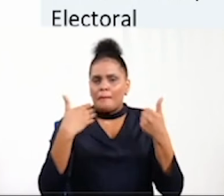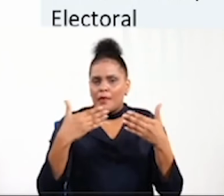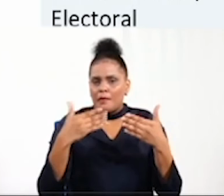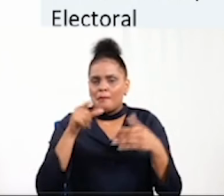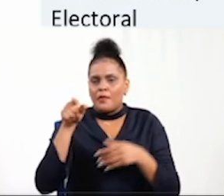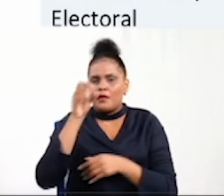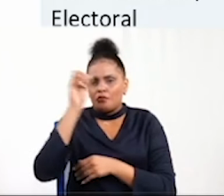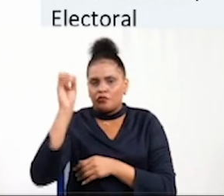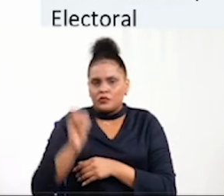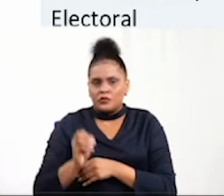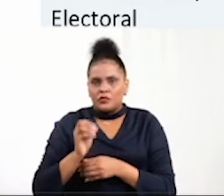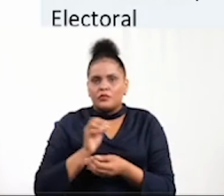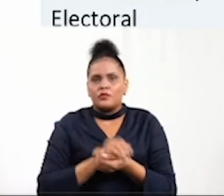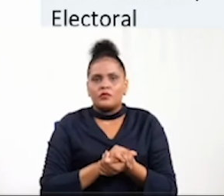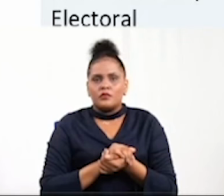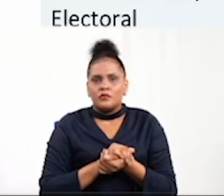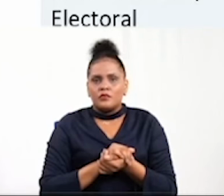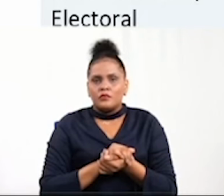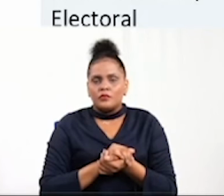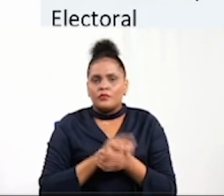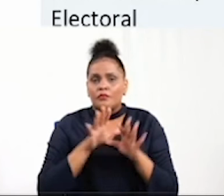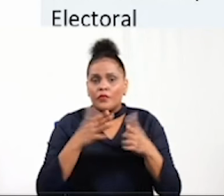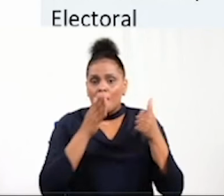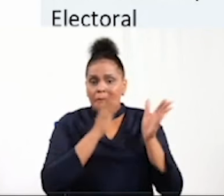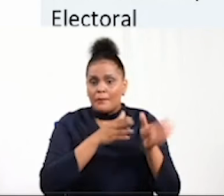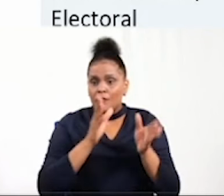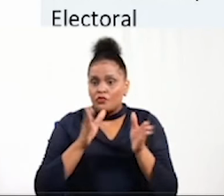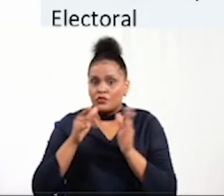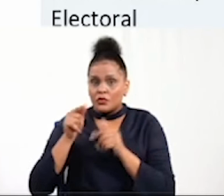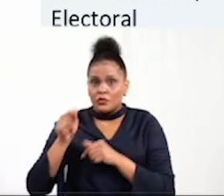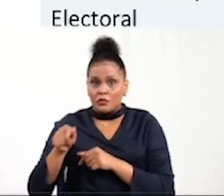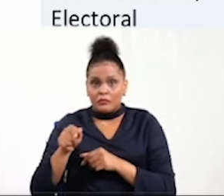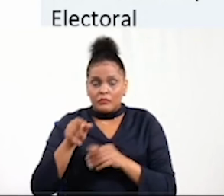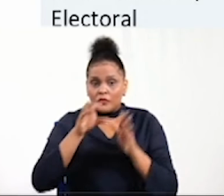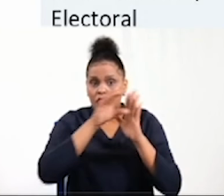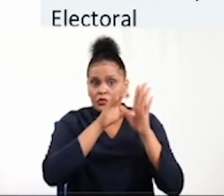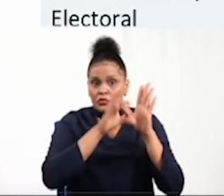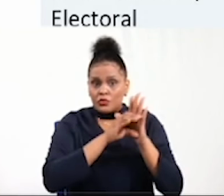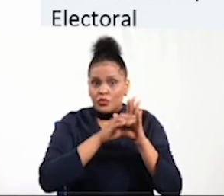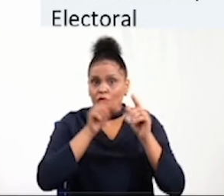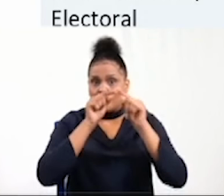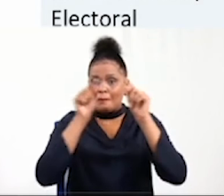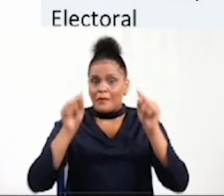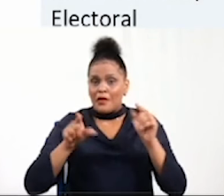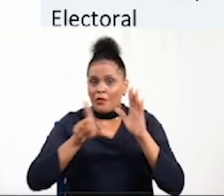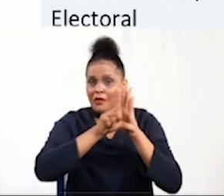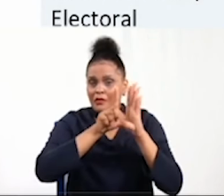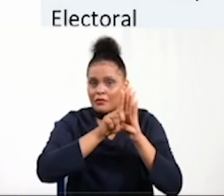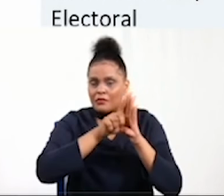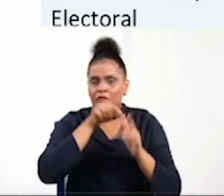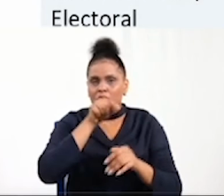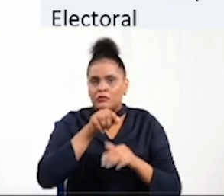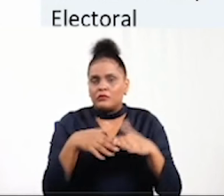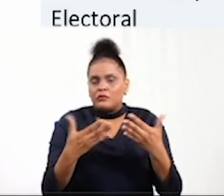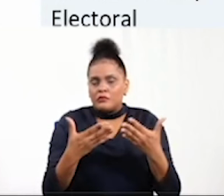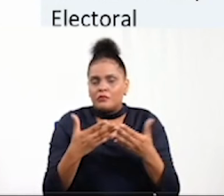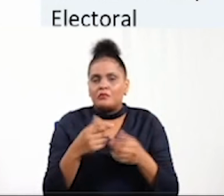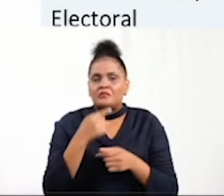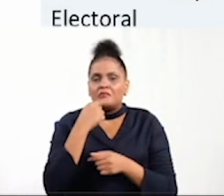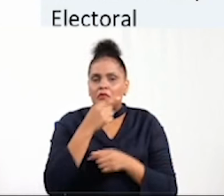ese momento respecto de la constitución y el marco legal en realidad bueno nosotros tenemos varios indicadores